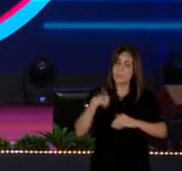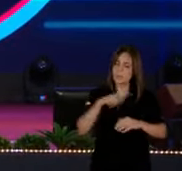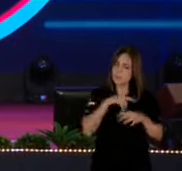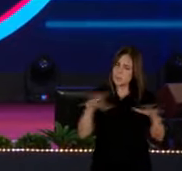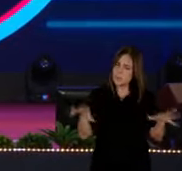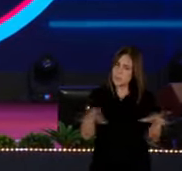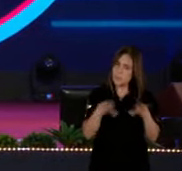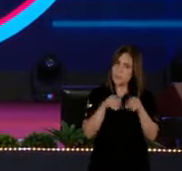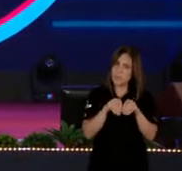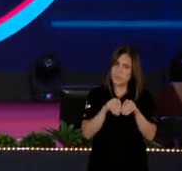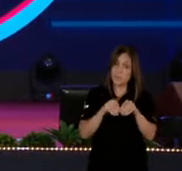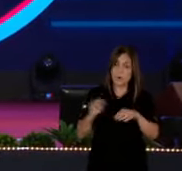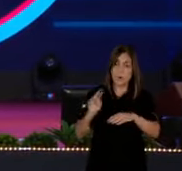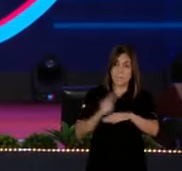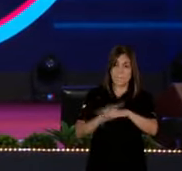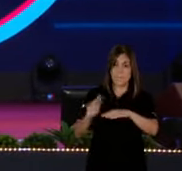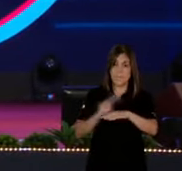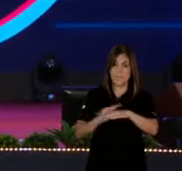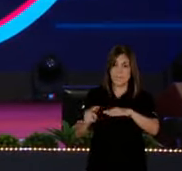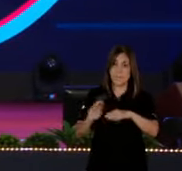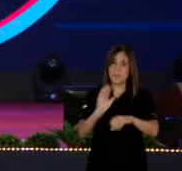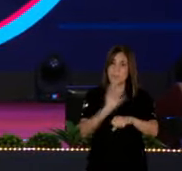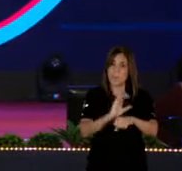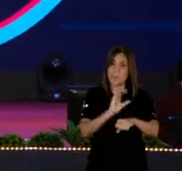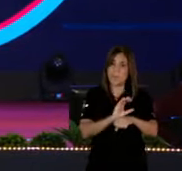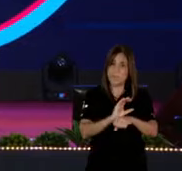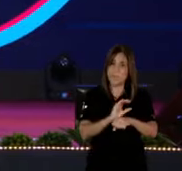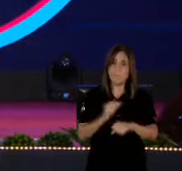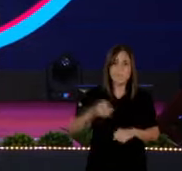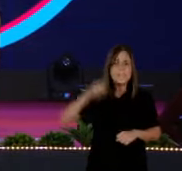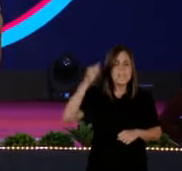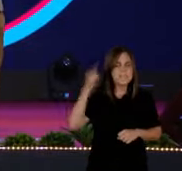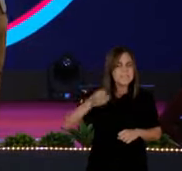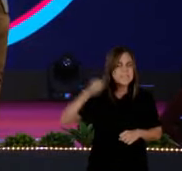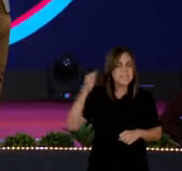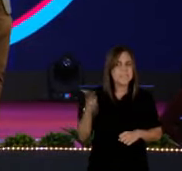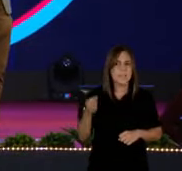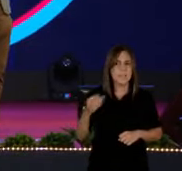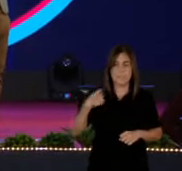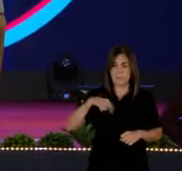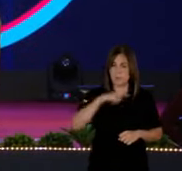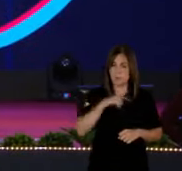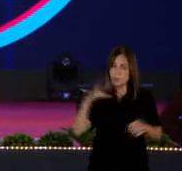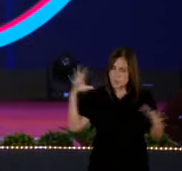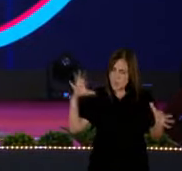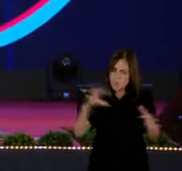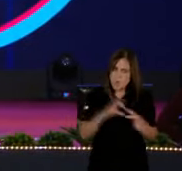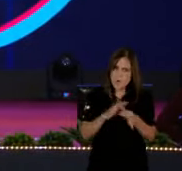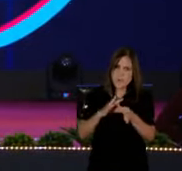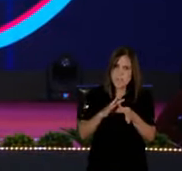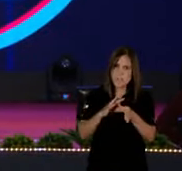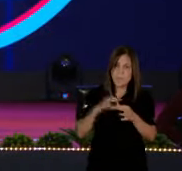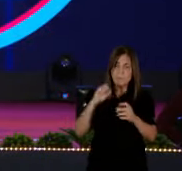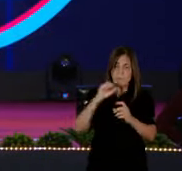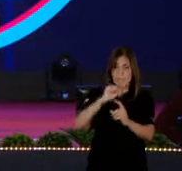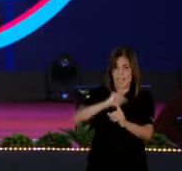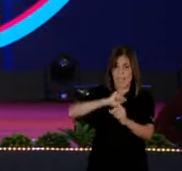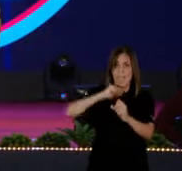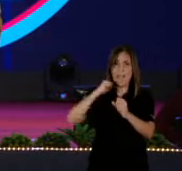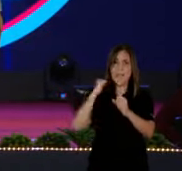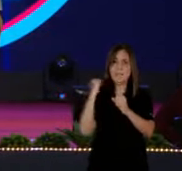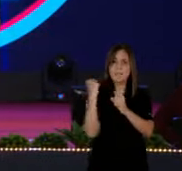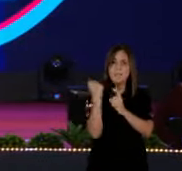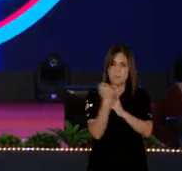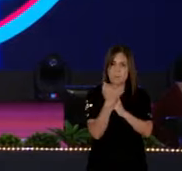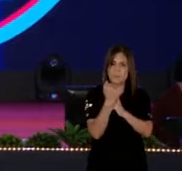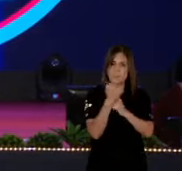hay unidad, se estremecen las atmósferas. Quiero repetir esto para que usted lo guarde. Siempre que hay